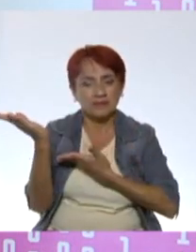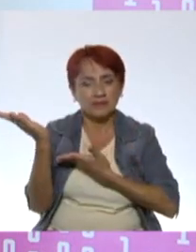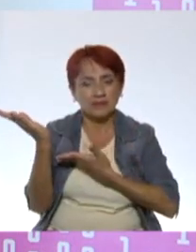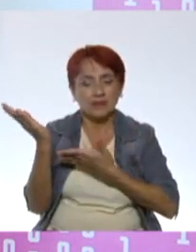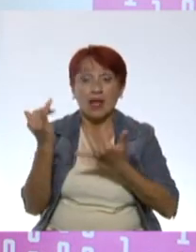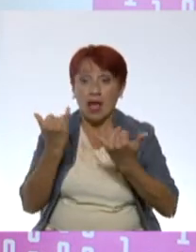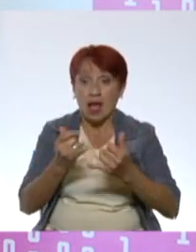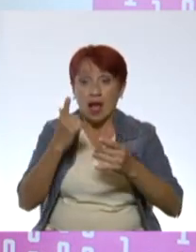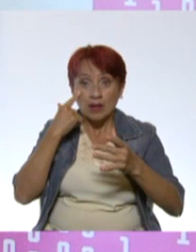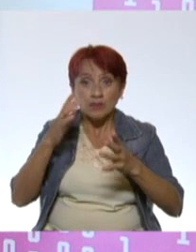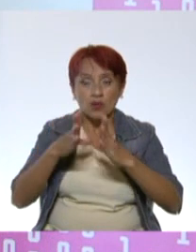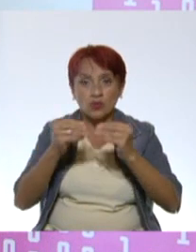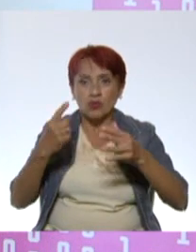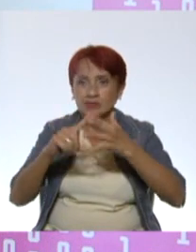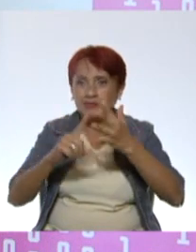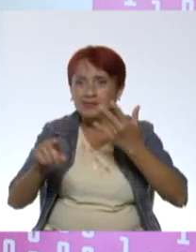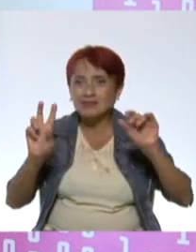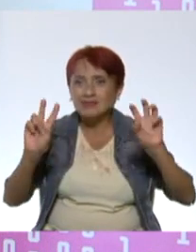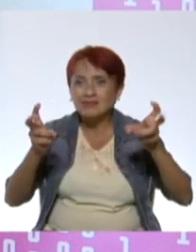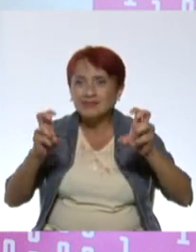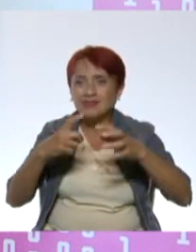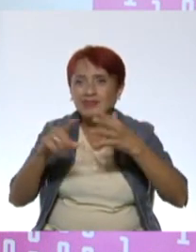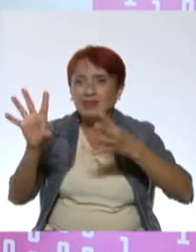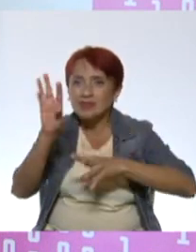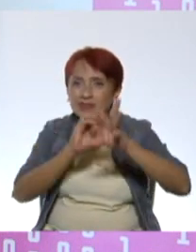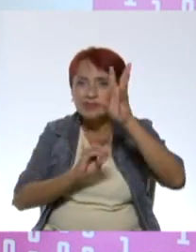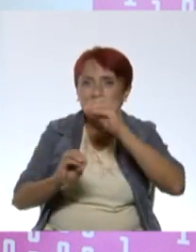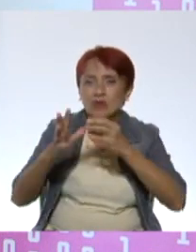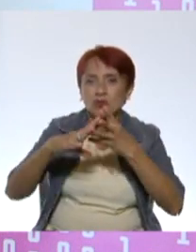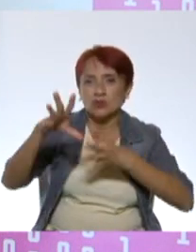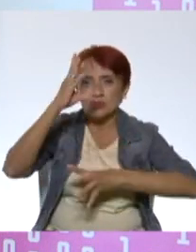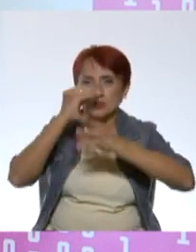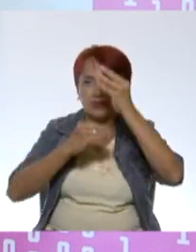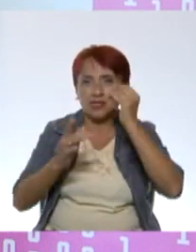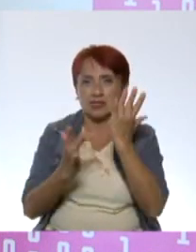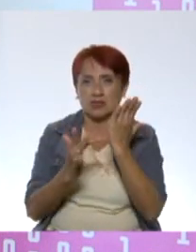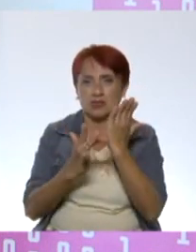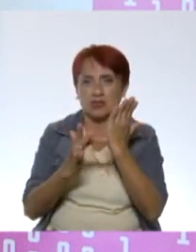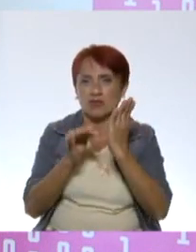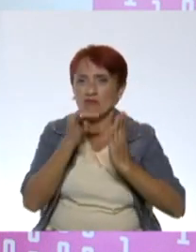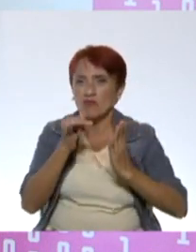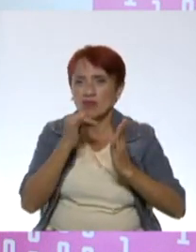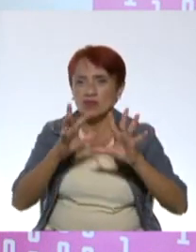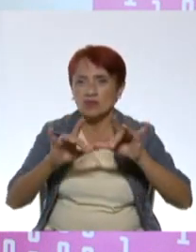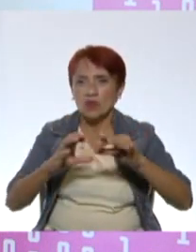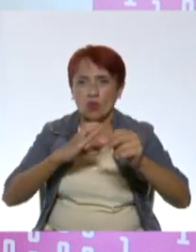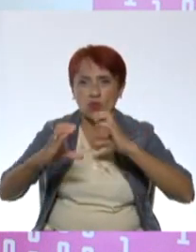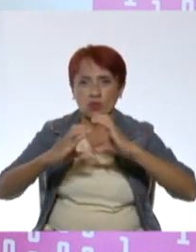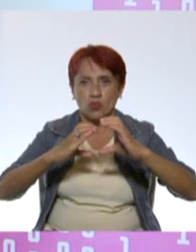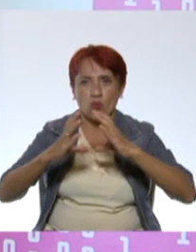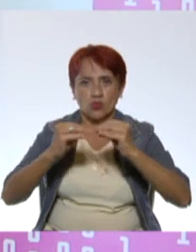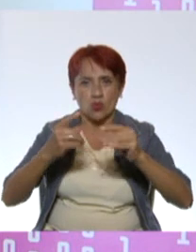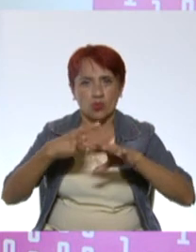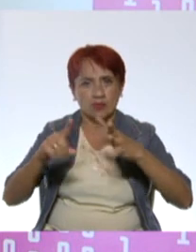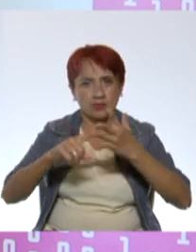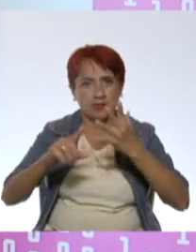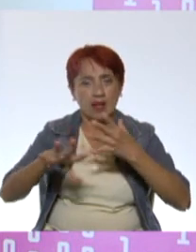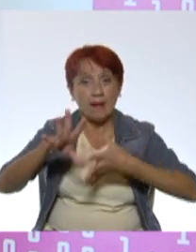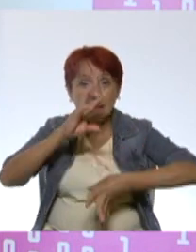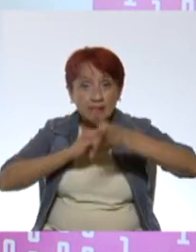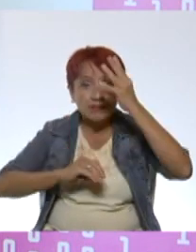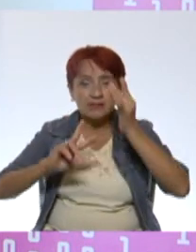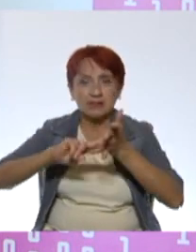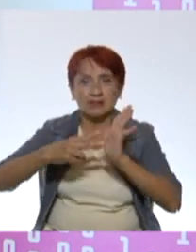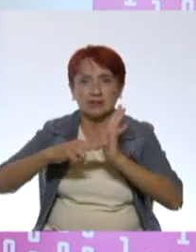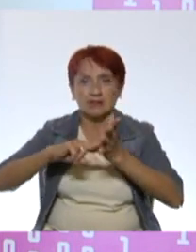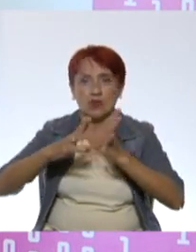herramientastic.fundavit.gov.be. Atrévanse a crear materiales de contenido educativo desde la perspectiva que nos ofrecen las tecnologías de información y comunicación para generar un